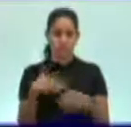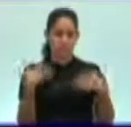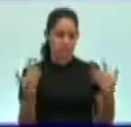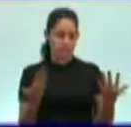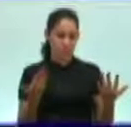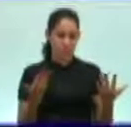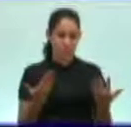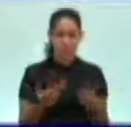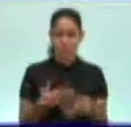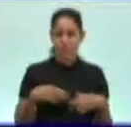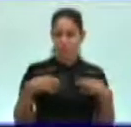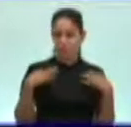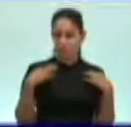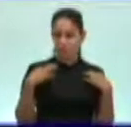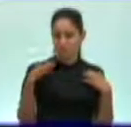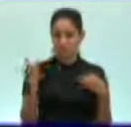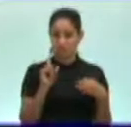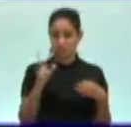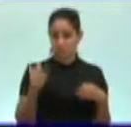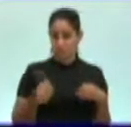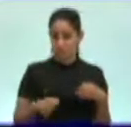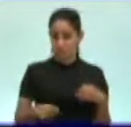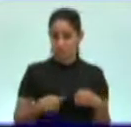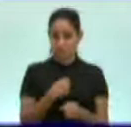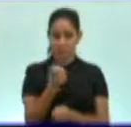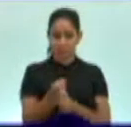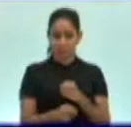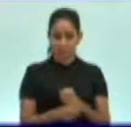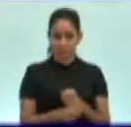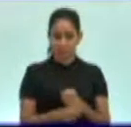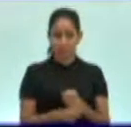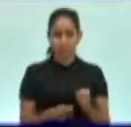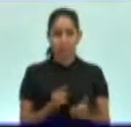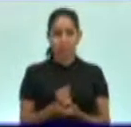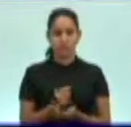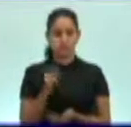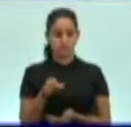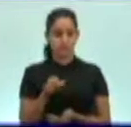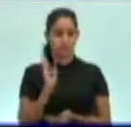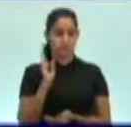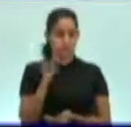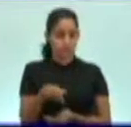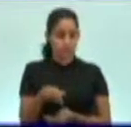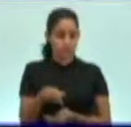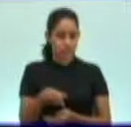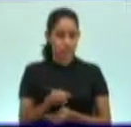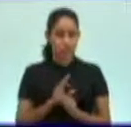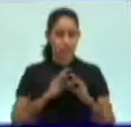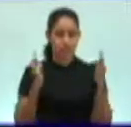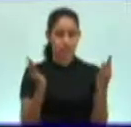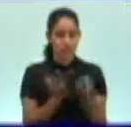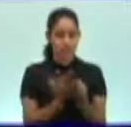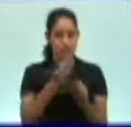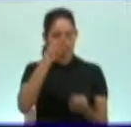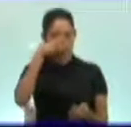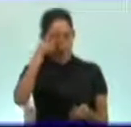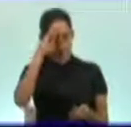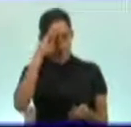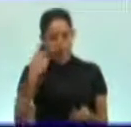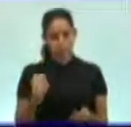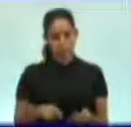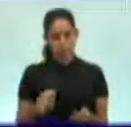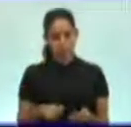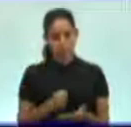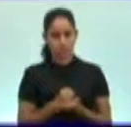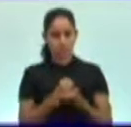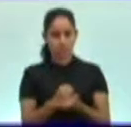deben usarse. Esto es un mandato que reclamamos, que la familia cubana debe apoyar al